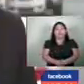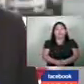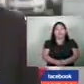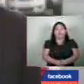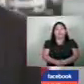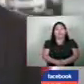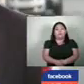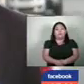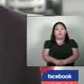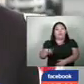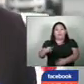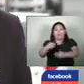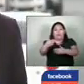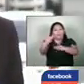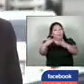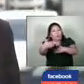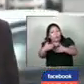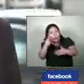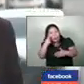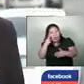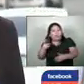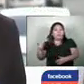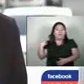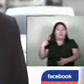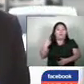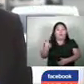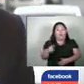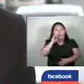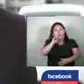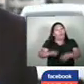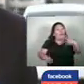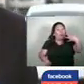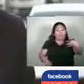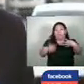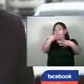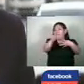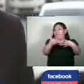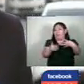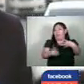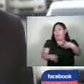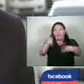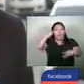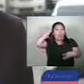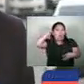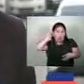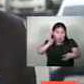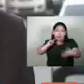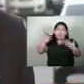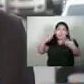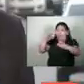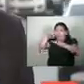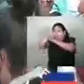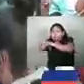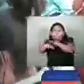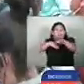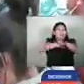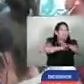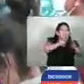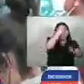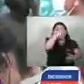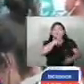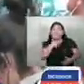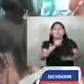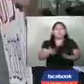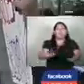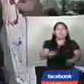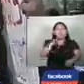El director de uno de los albergues de esta ciudad dice que en cuatro incidentes distintos, hombres armados han ingresado a sus instalaciones. Hay muchos